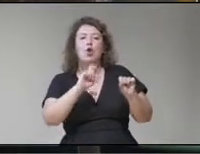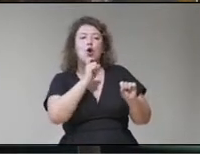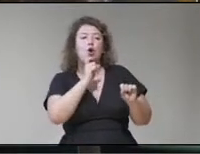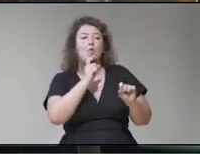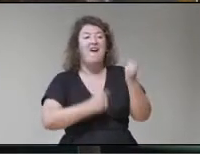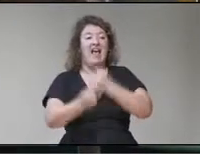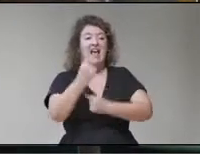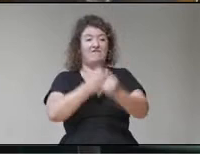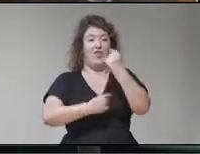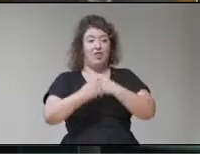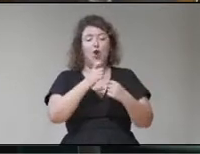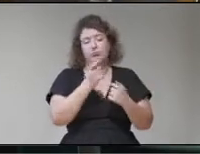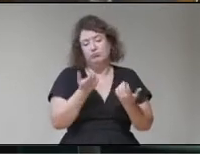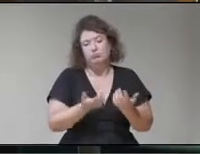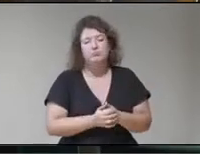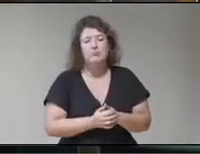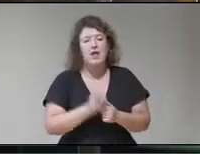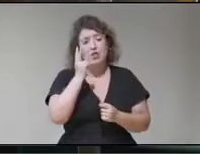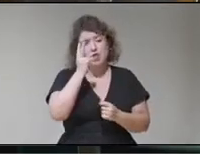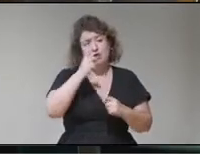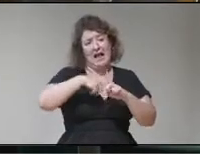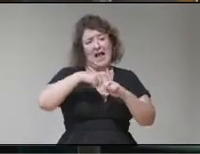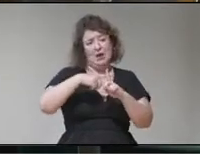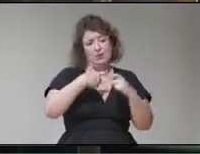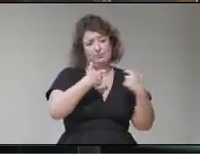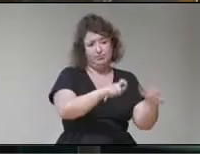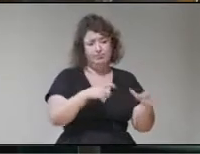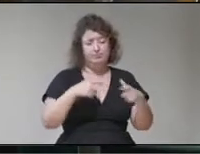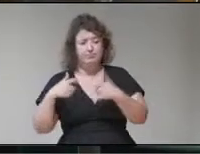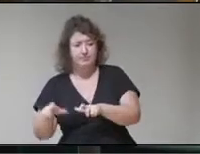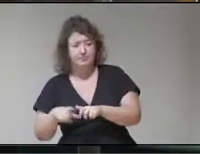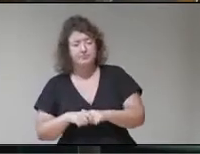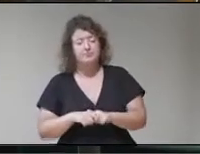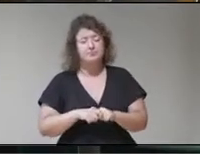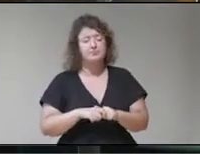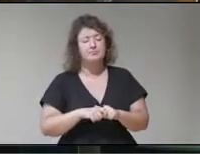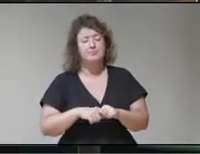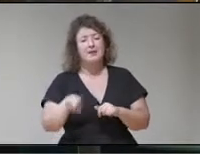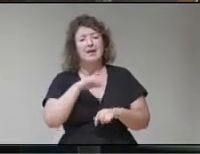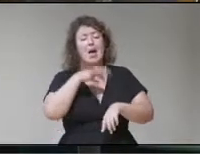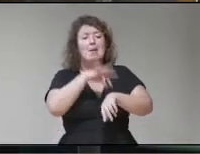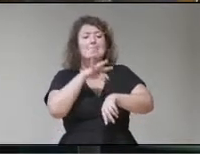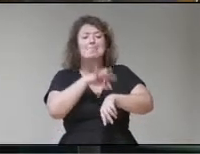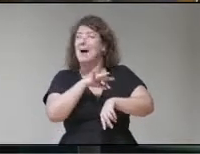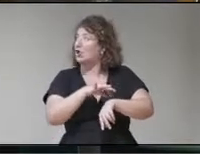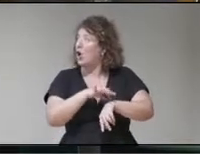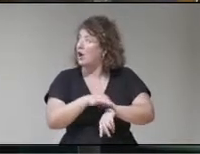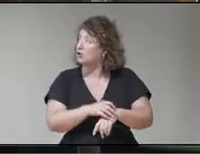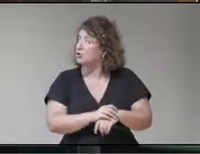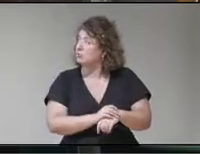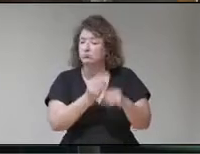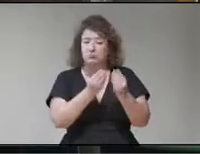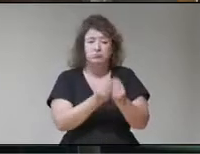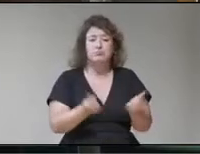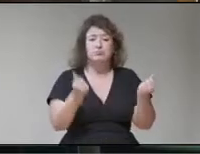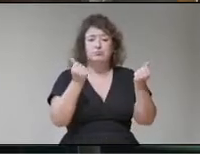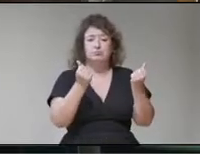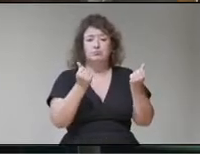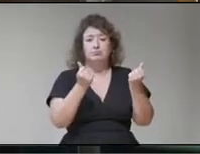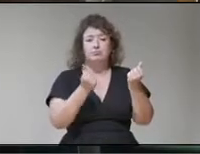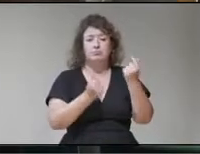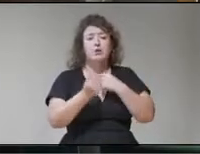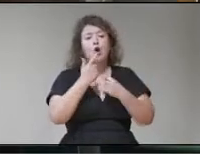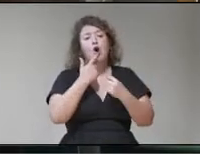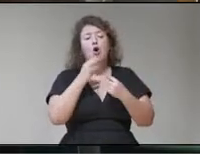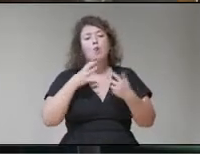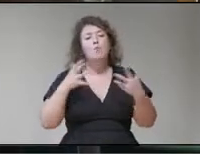infección. Hay dos categorías. Por un lado tenemos la eliminación de patógenos, como veis aquí, y por otro lado tenemos la